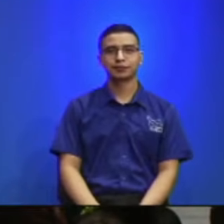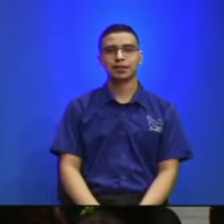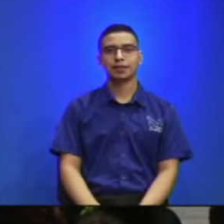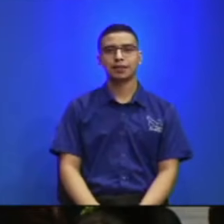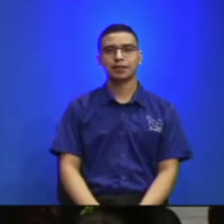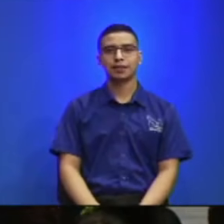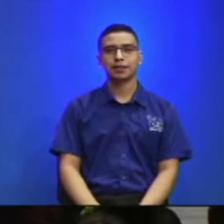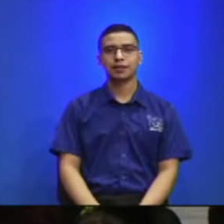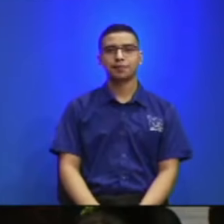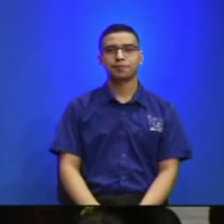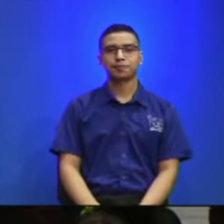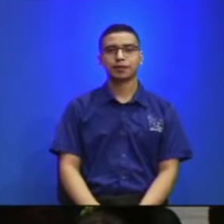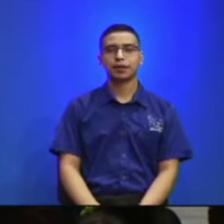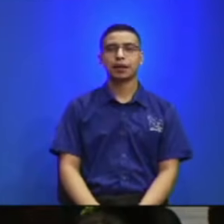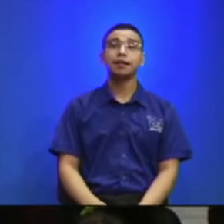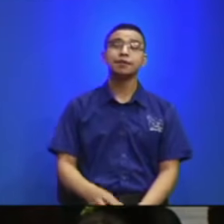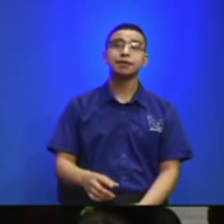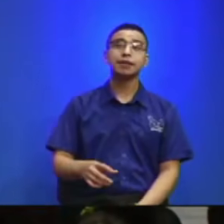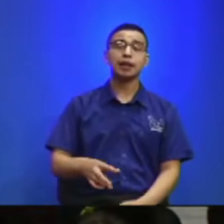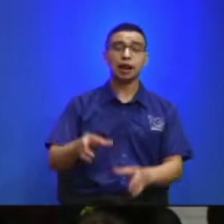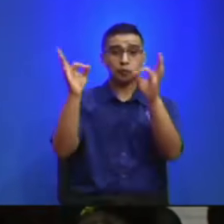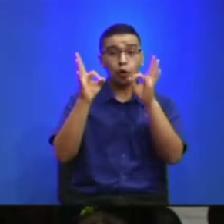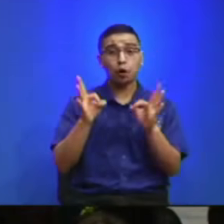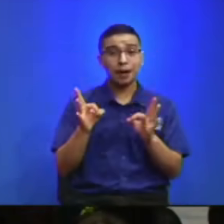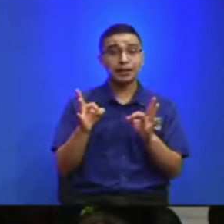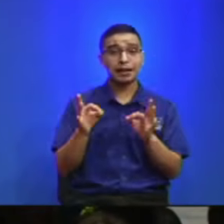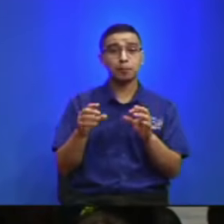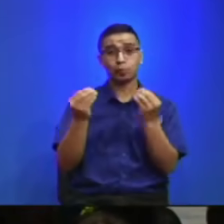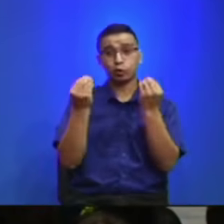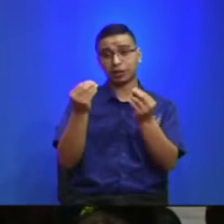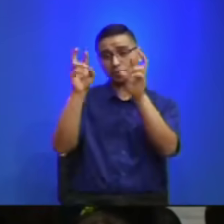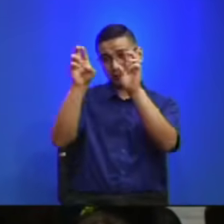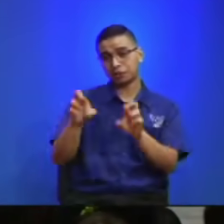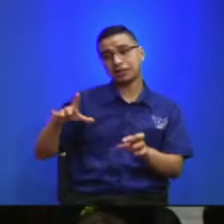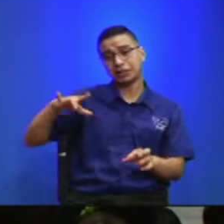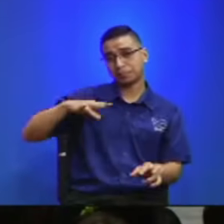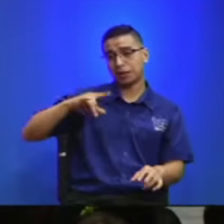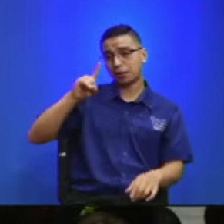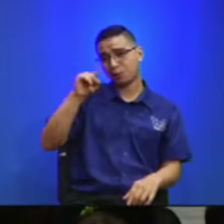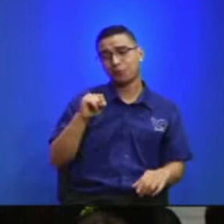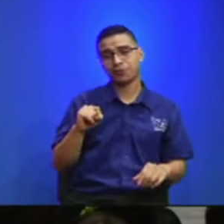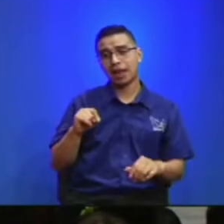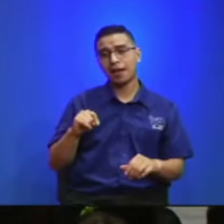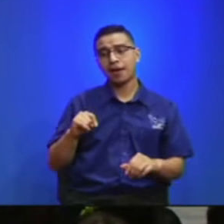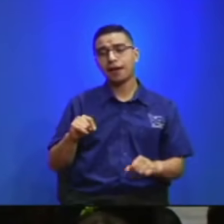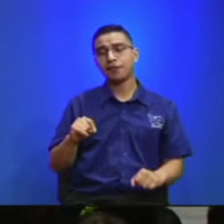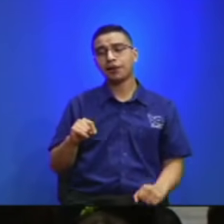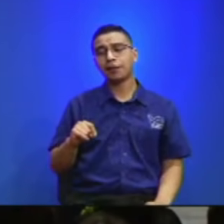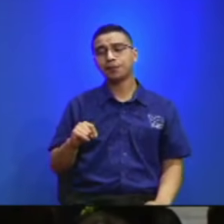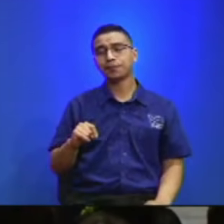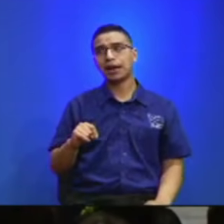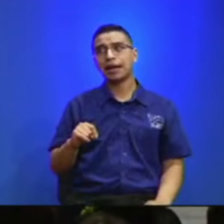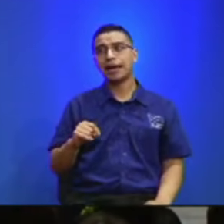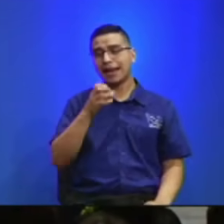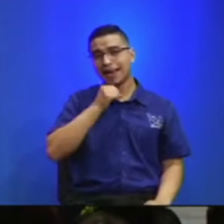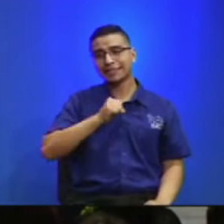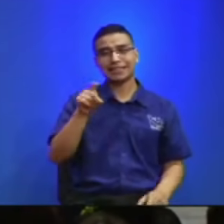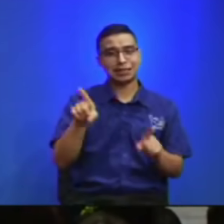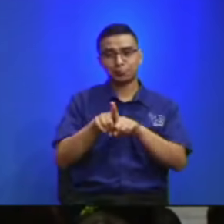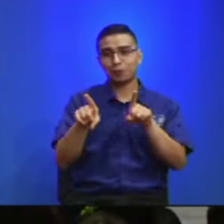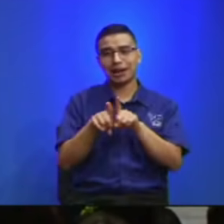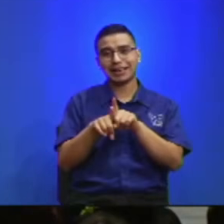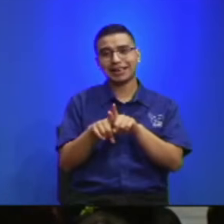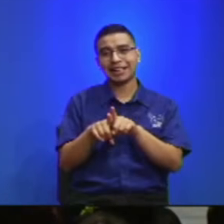de la manera como la gente espera esos feriados y es como dice el señor si haces